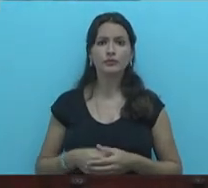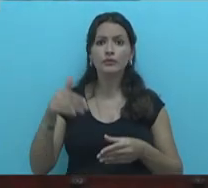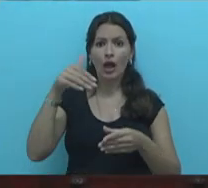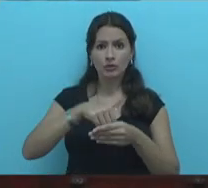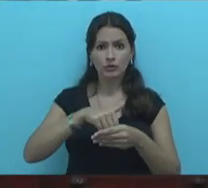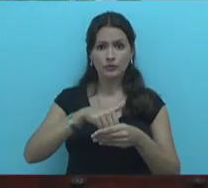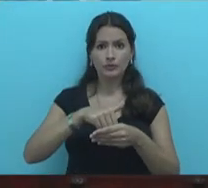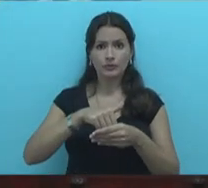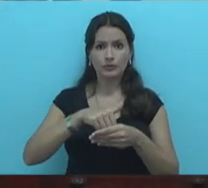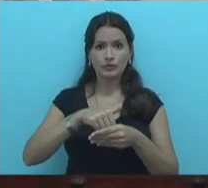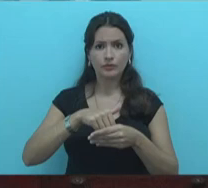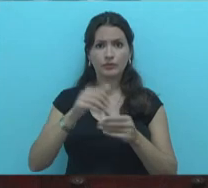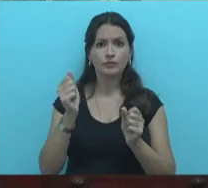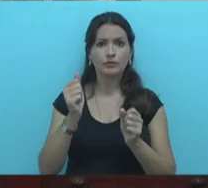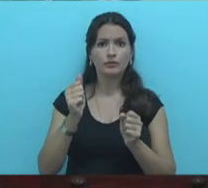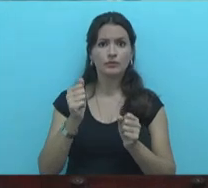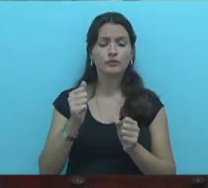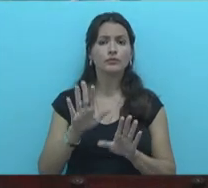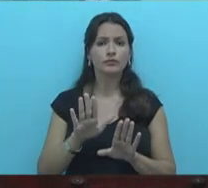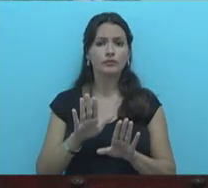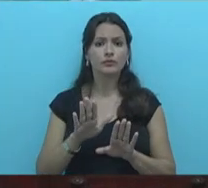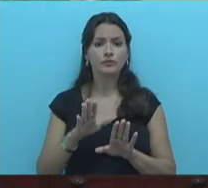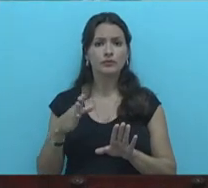votación el proyecto. Diputada Venas.